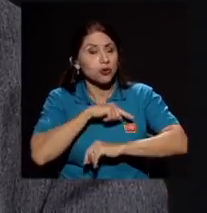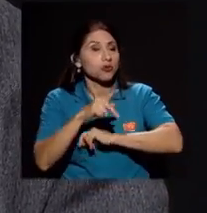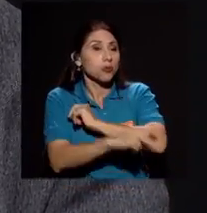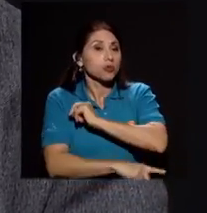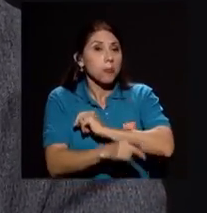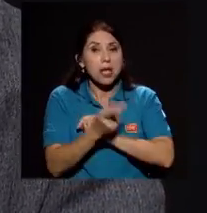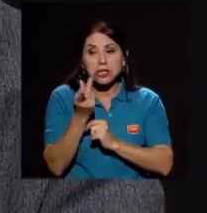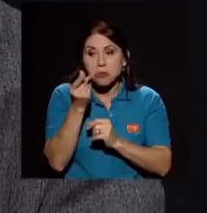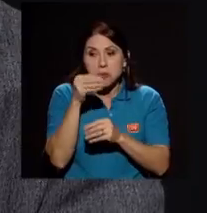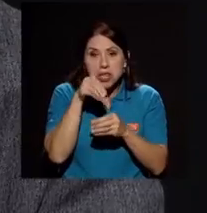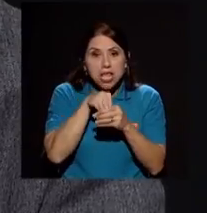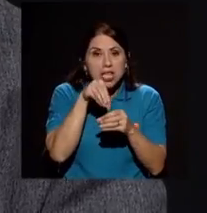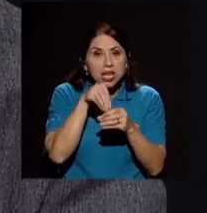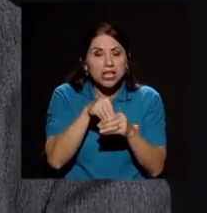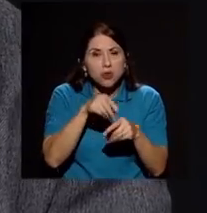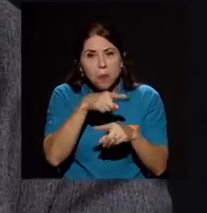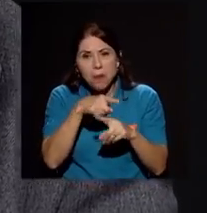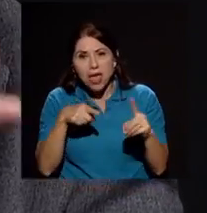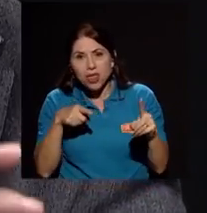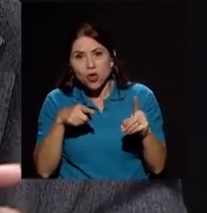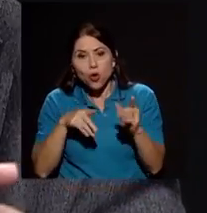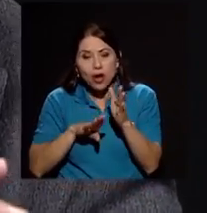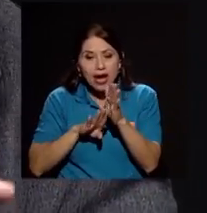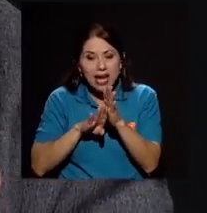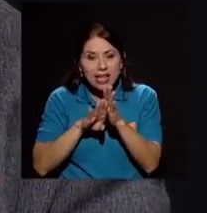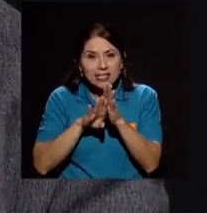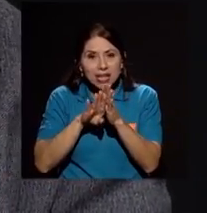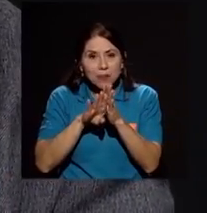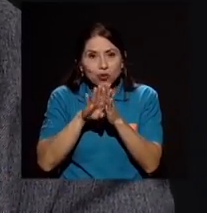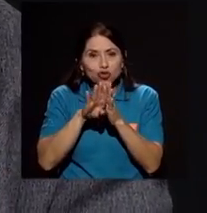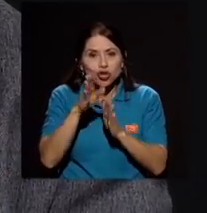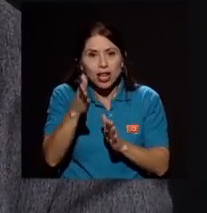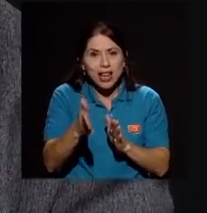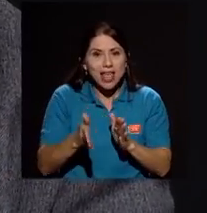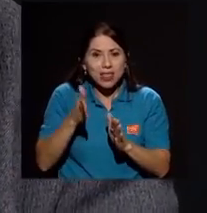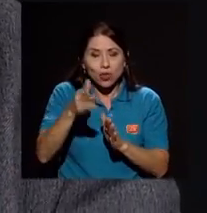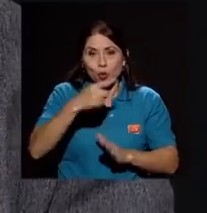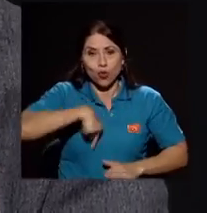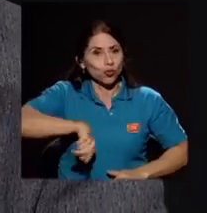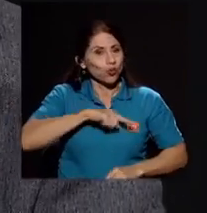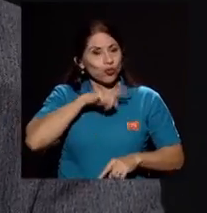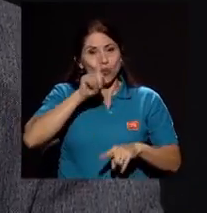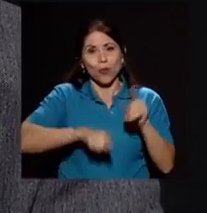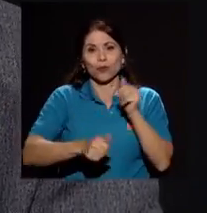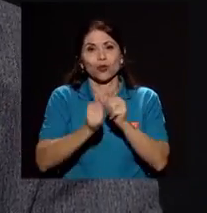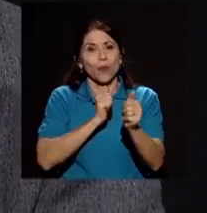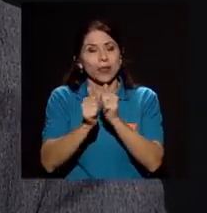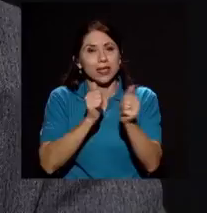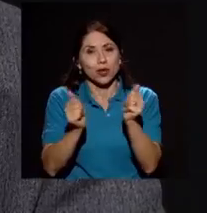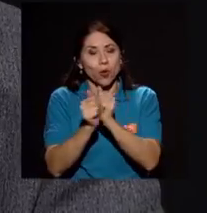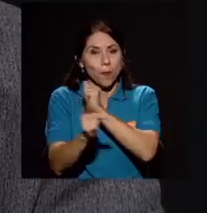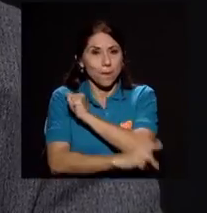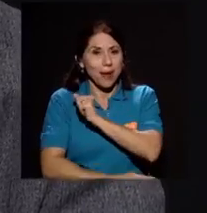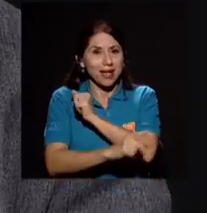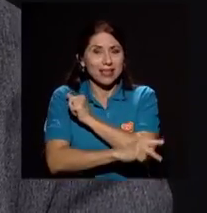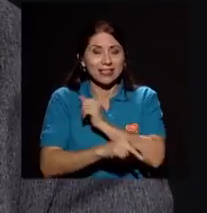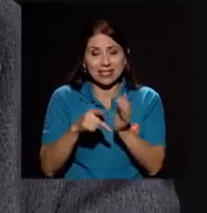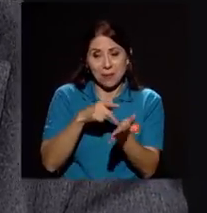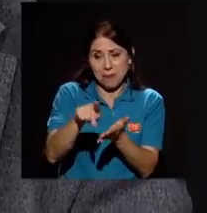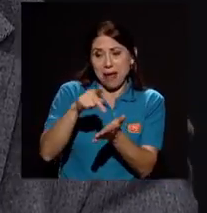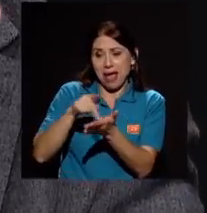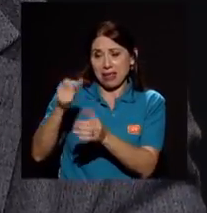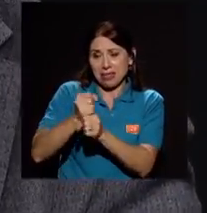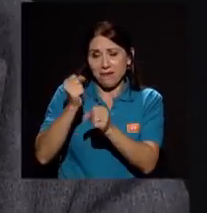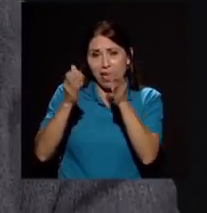que crecemos muy lento porque no podemos ya competir contra países que usan intensivamente mano de obra barata porque